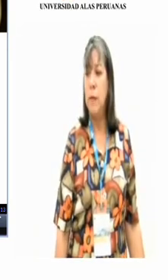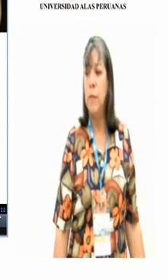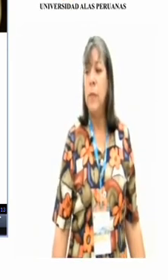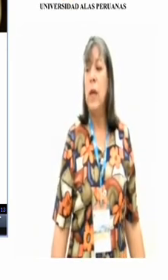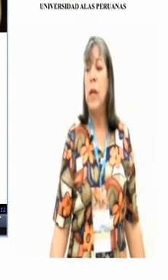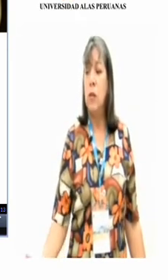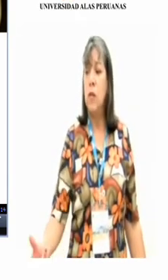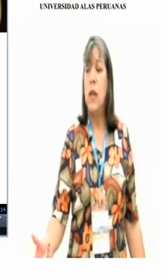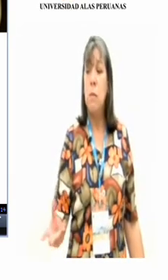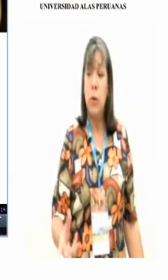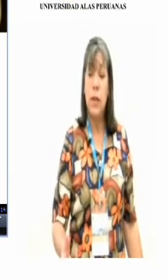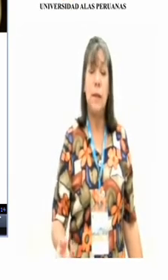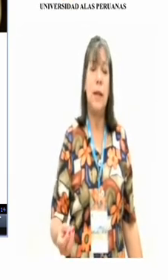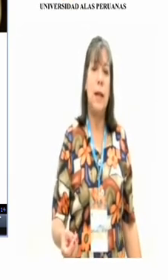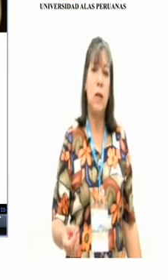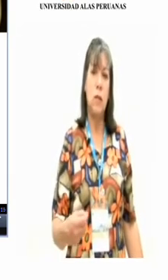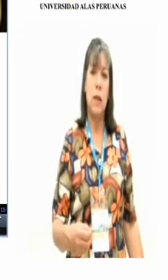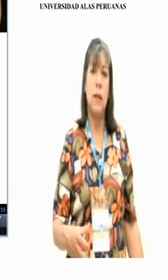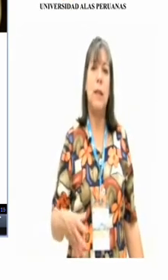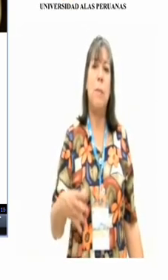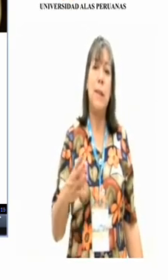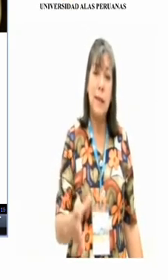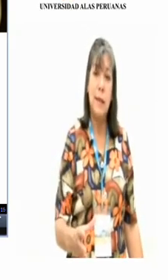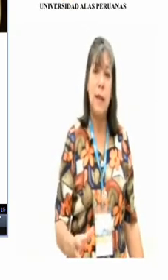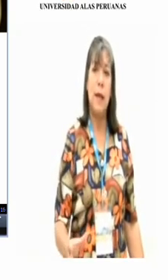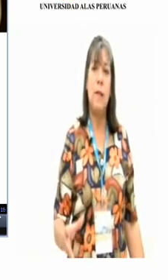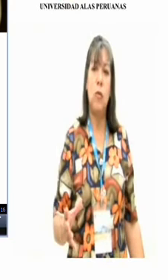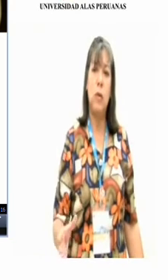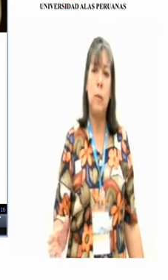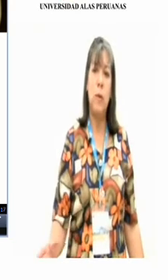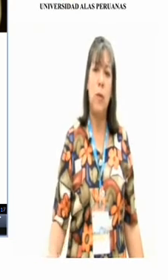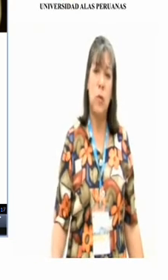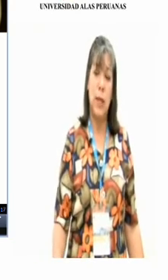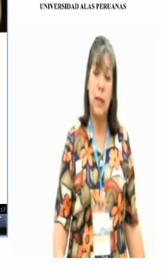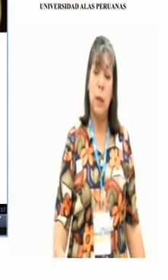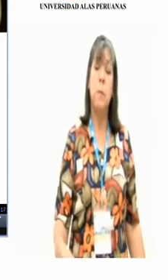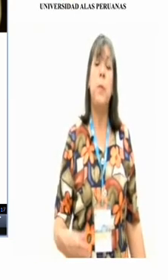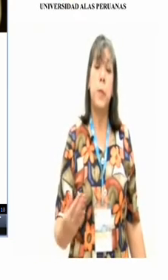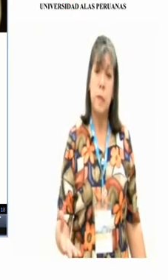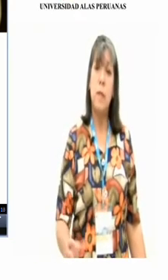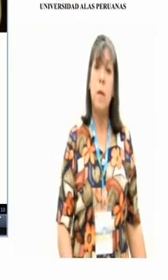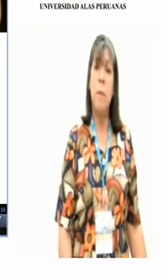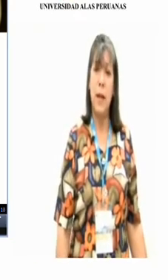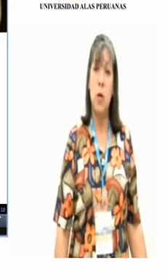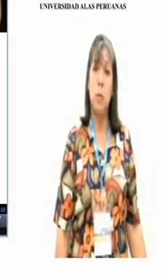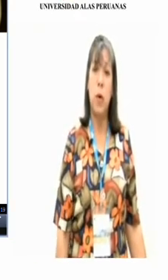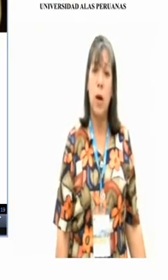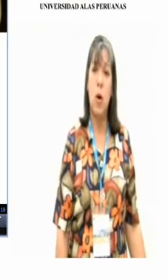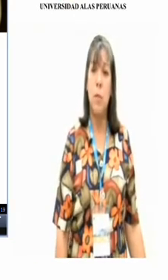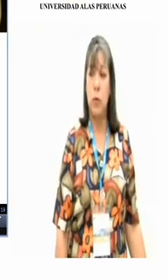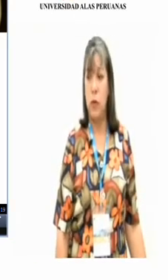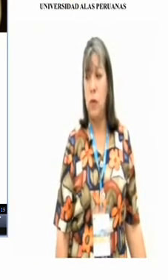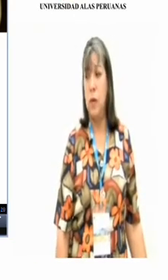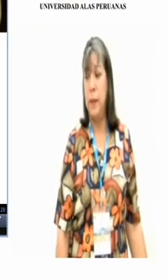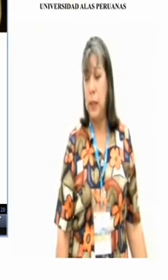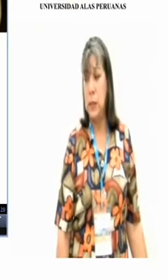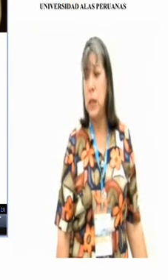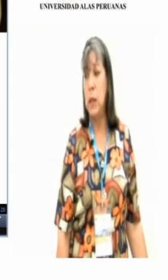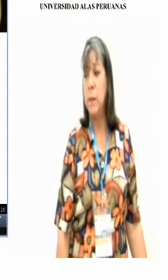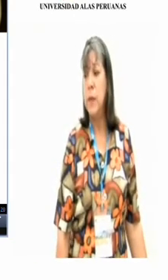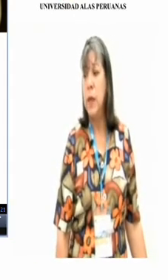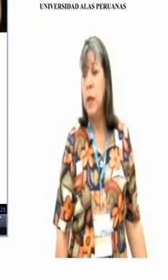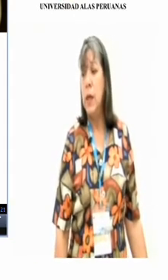que se plantean. Y entonces es importante que el docente esté pendiente de estos tipos de estudiantes para incorporarlos al